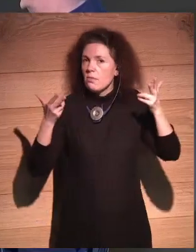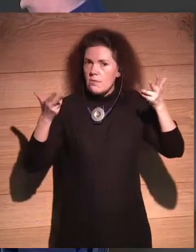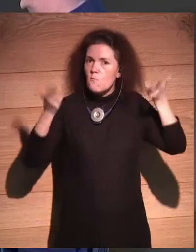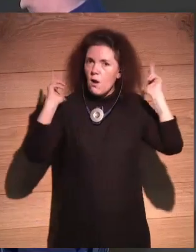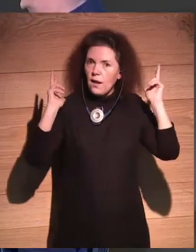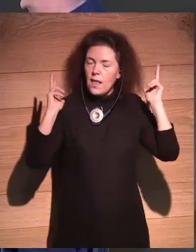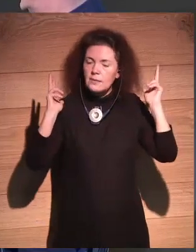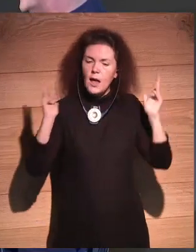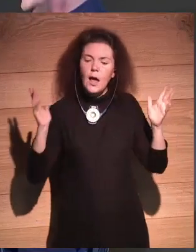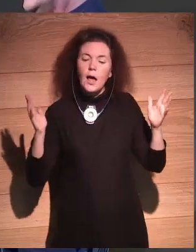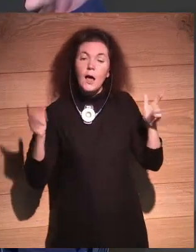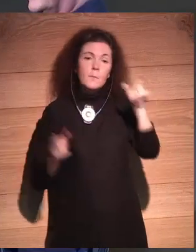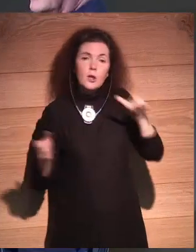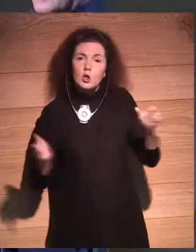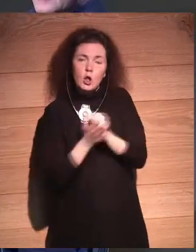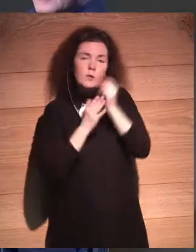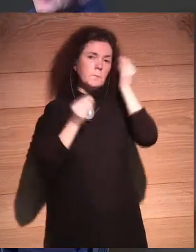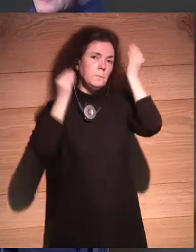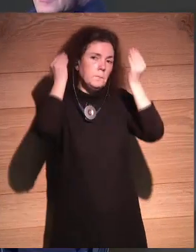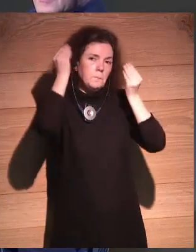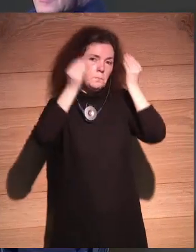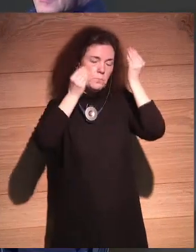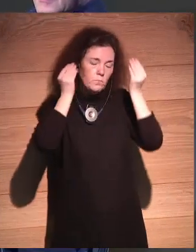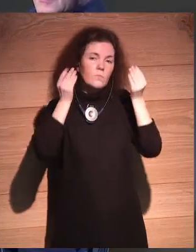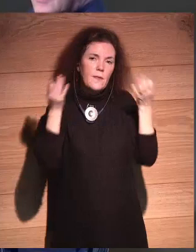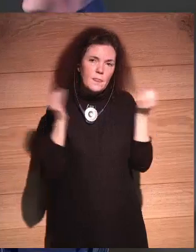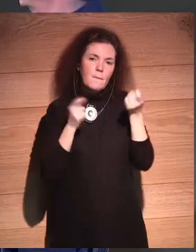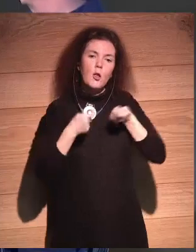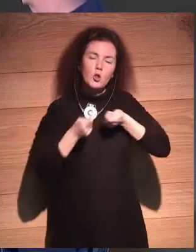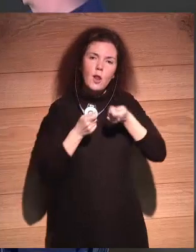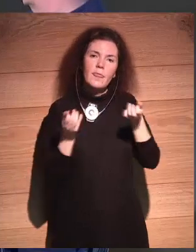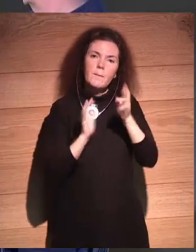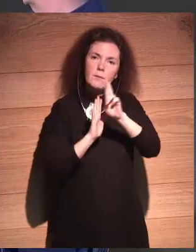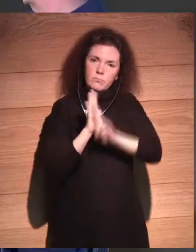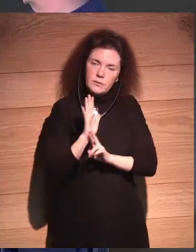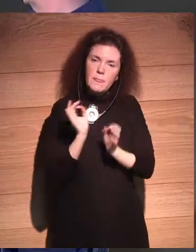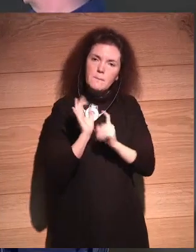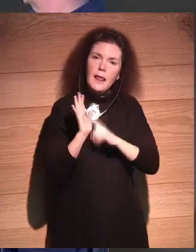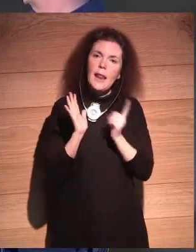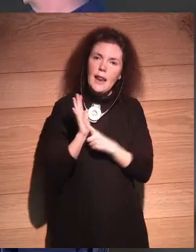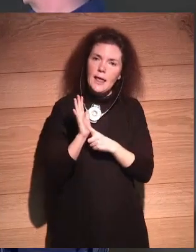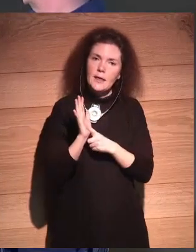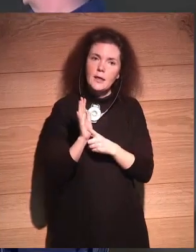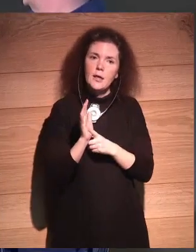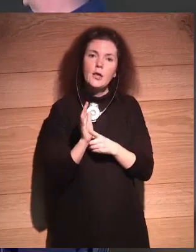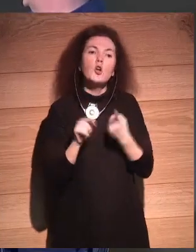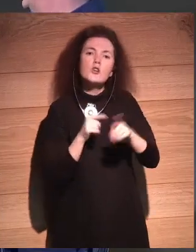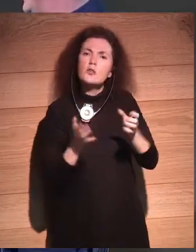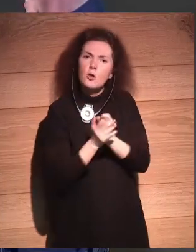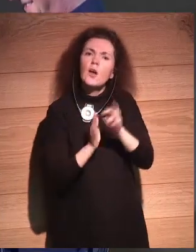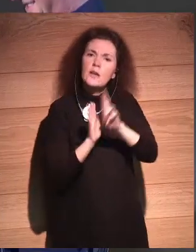sociodemocrático, y todos creemos en regular y tener leyes. Todo está regulado, todo lo que se puede se